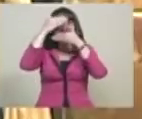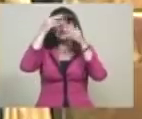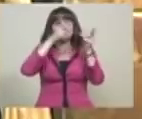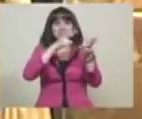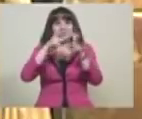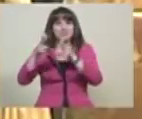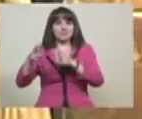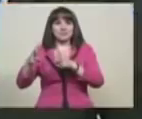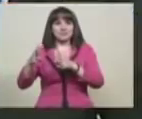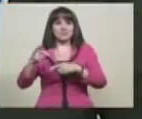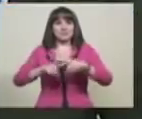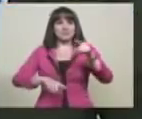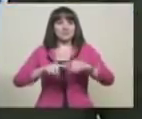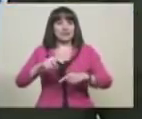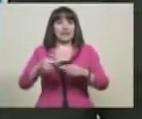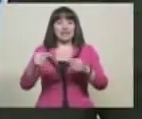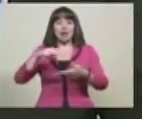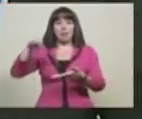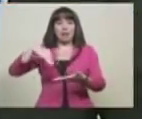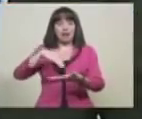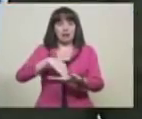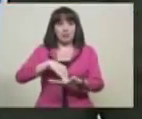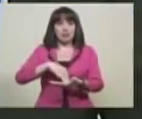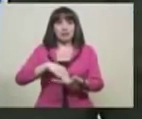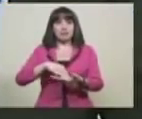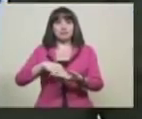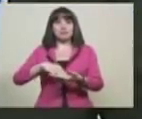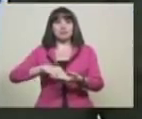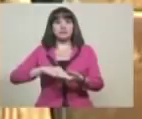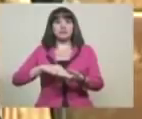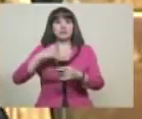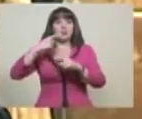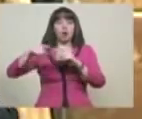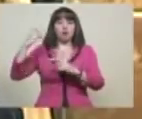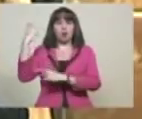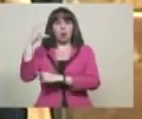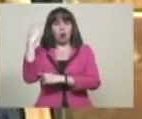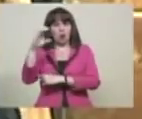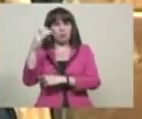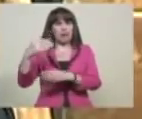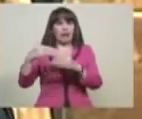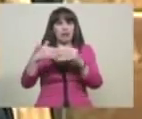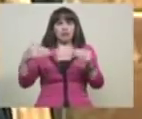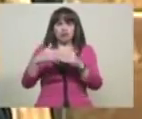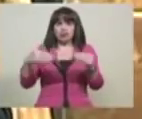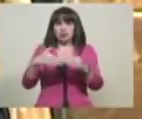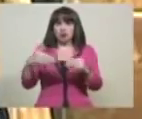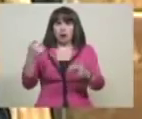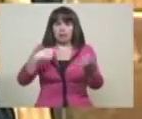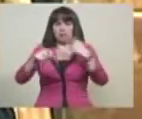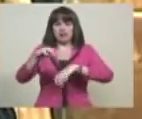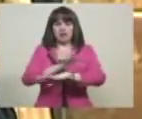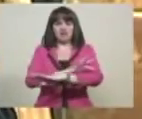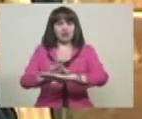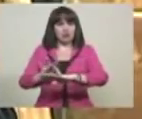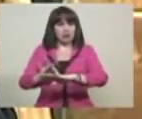residenciada en Miami, con tentáculos en Cúcuta, dólar Cúcuta y el dólar mercado, que